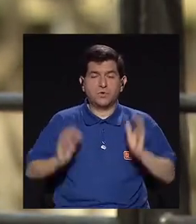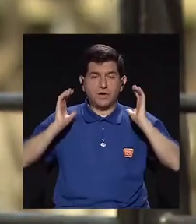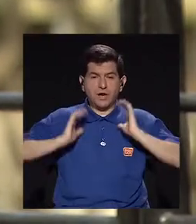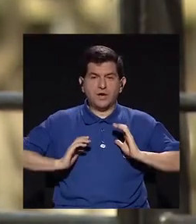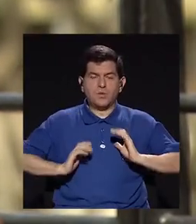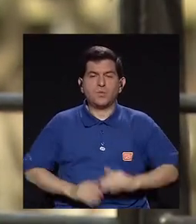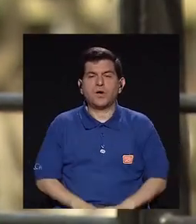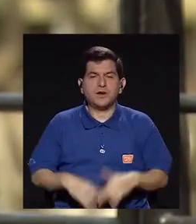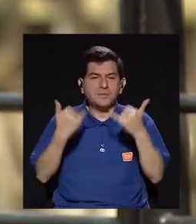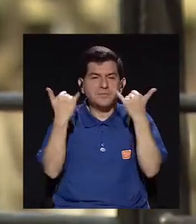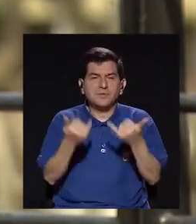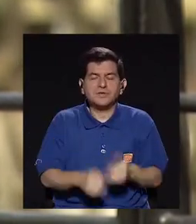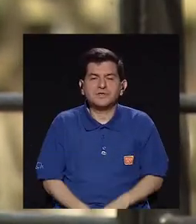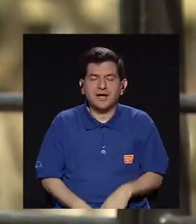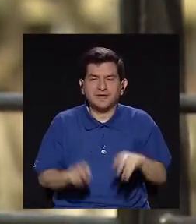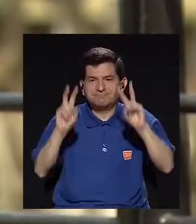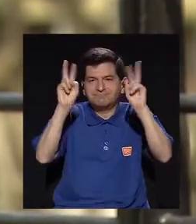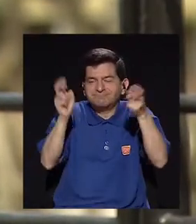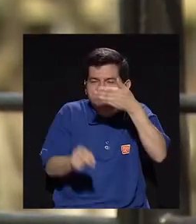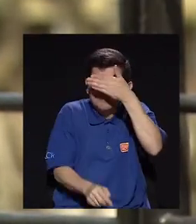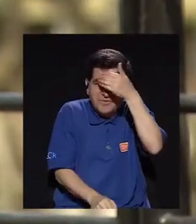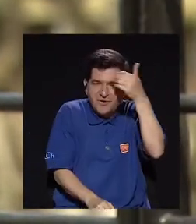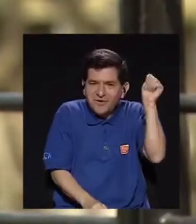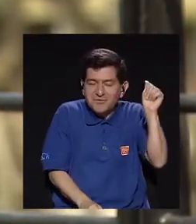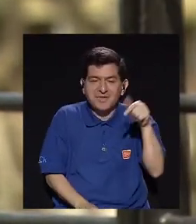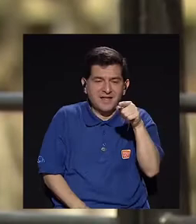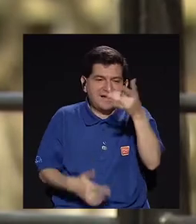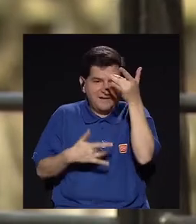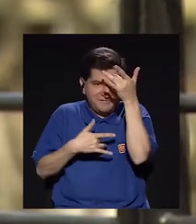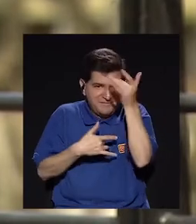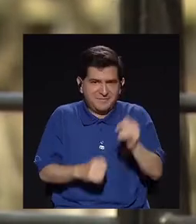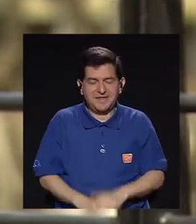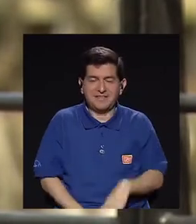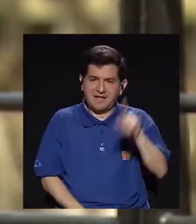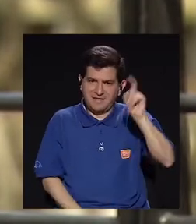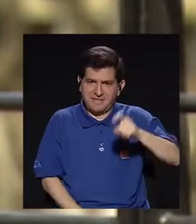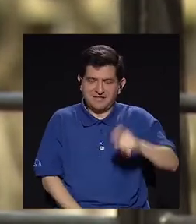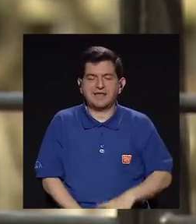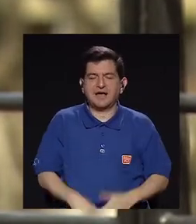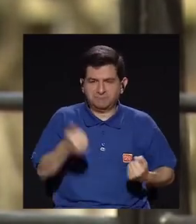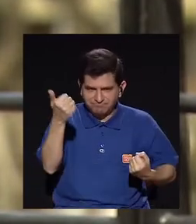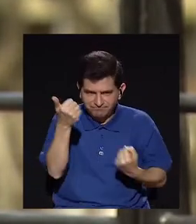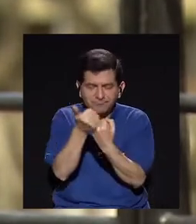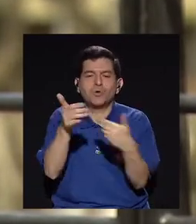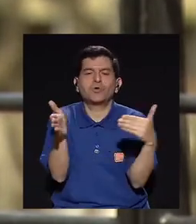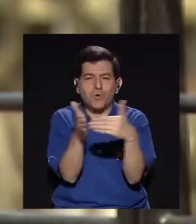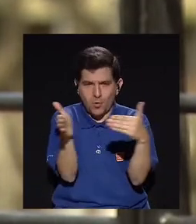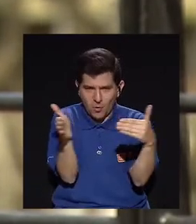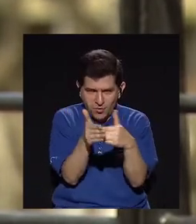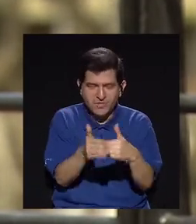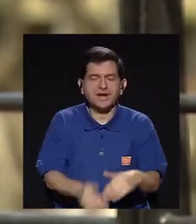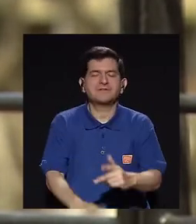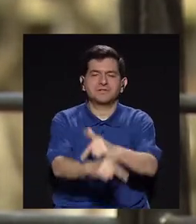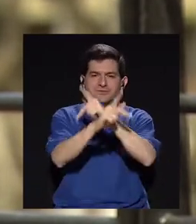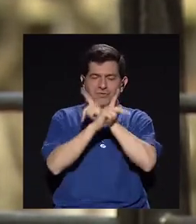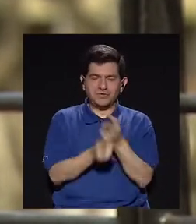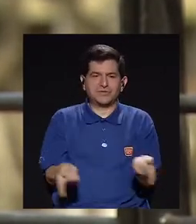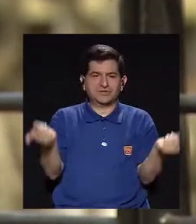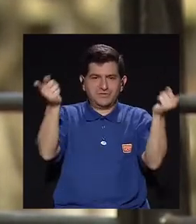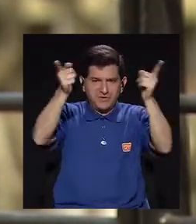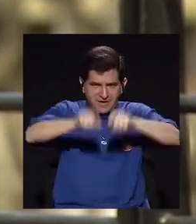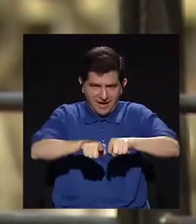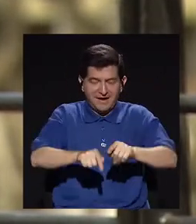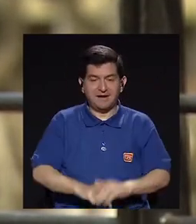el organismo ha perdido la memoria, lo podemos llamar así, contra estas enfermedades, y tenemos que poner refuerzos para estar protegidos